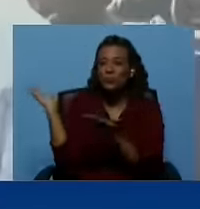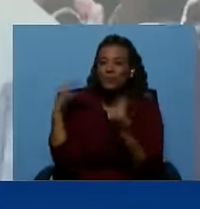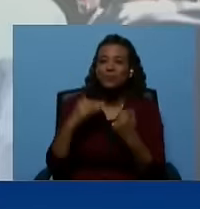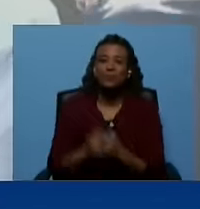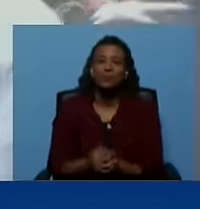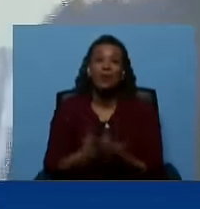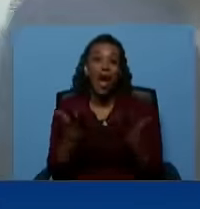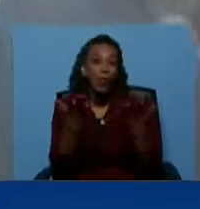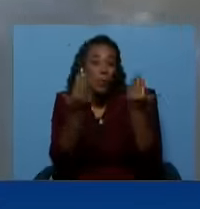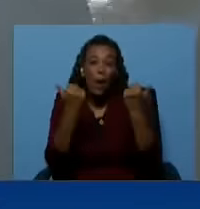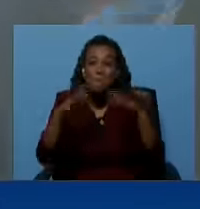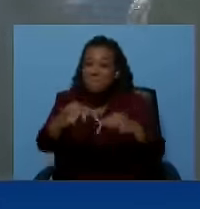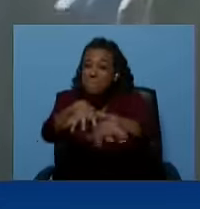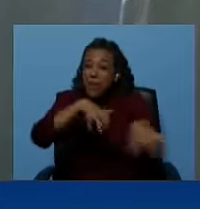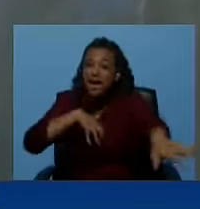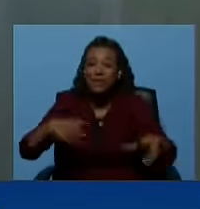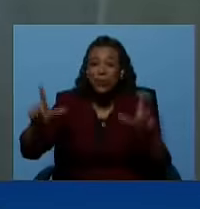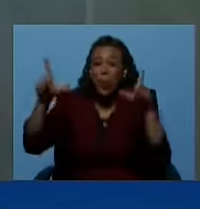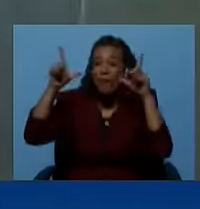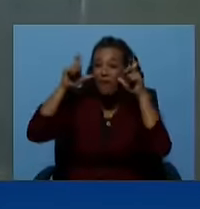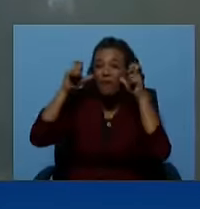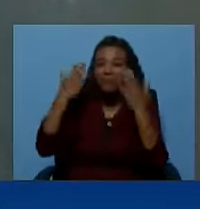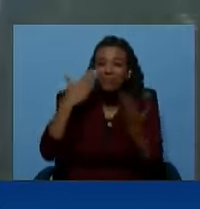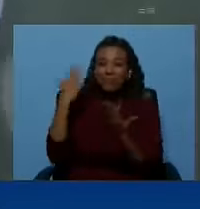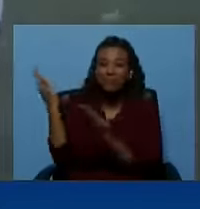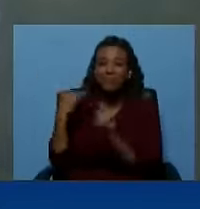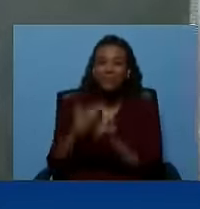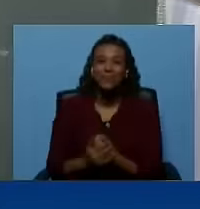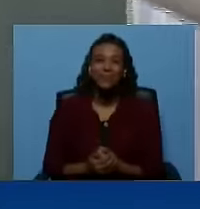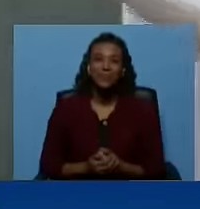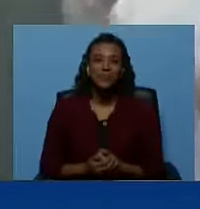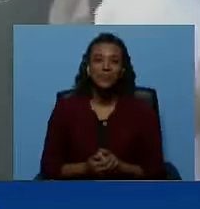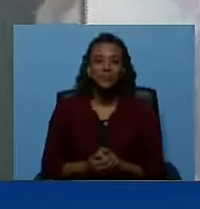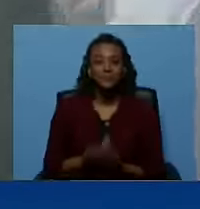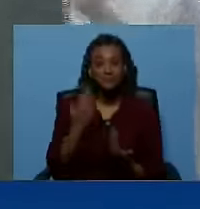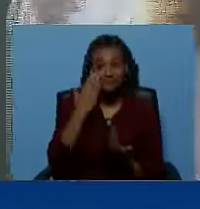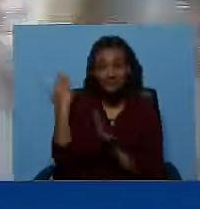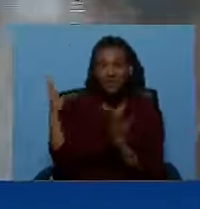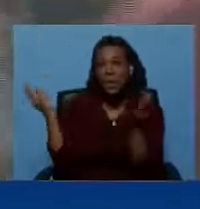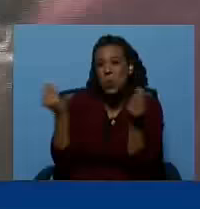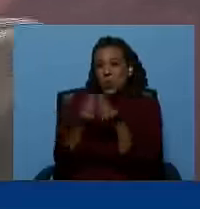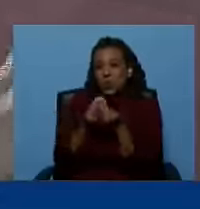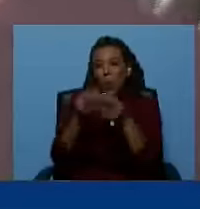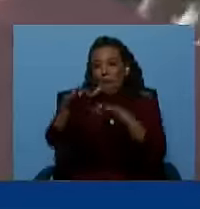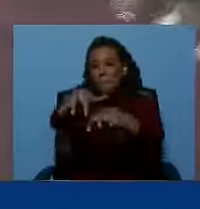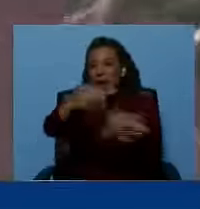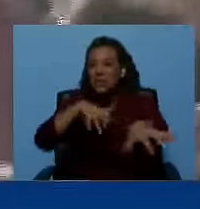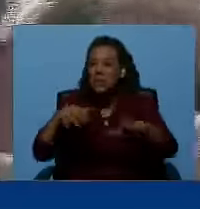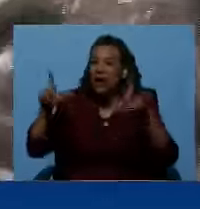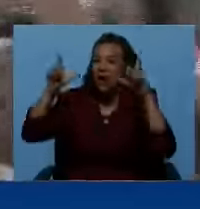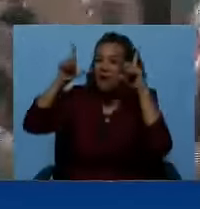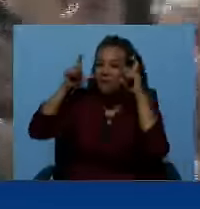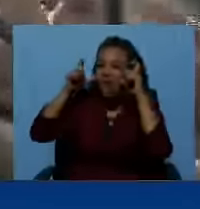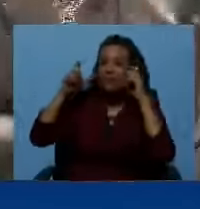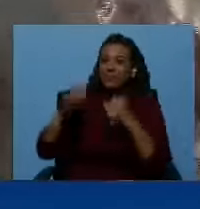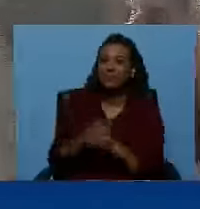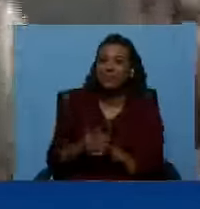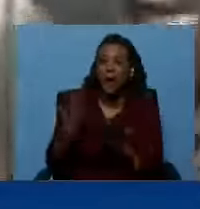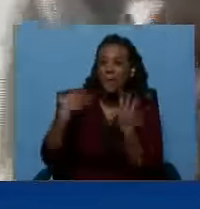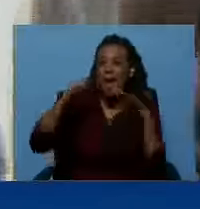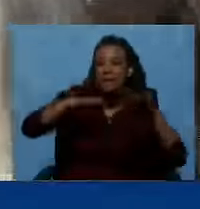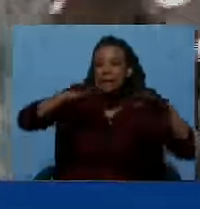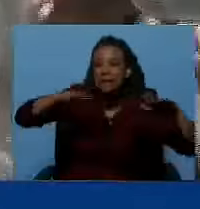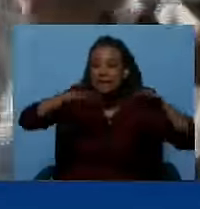Mira vamos a tomarnos un selfie aquí silita vente aquí un selfie con todos ellos agch ustedes